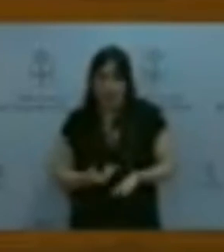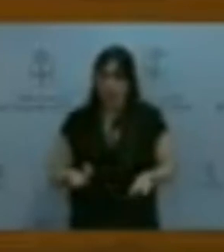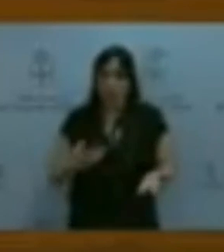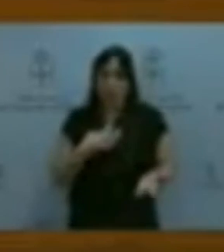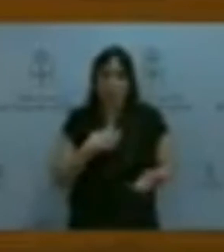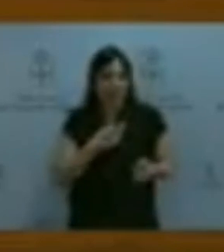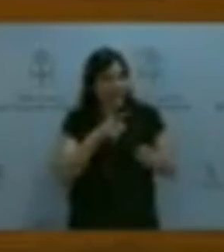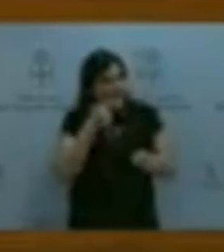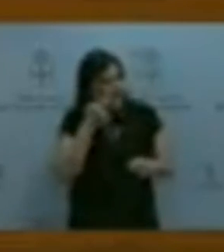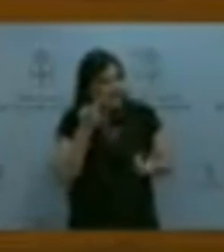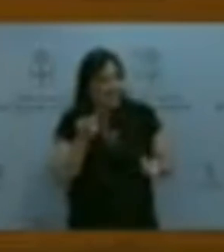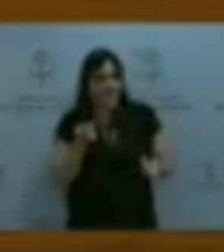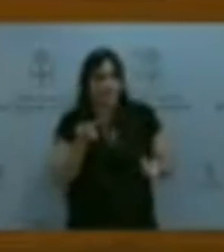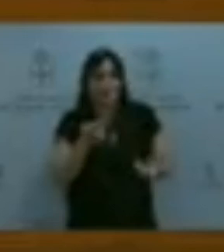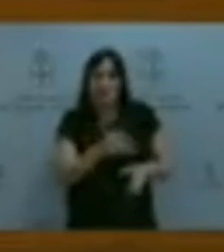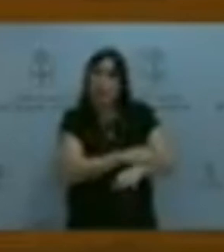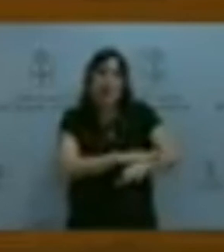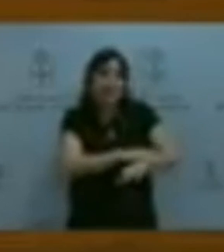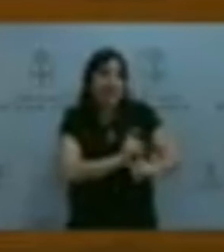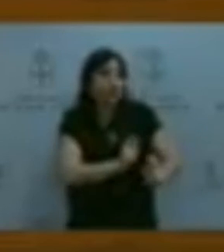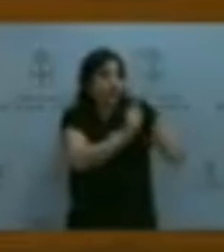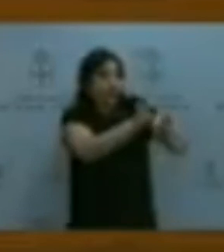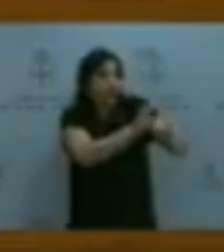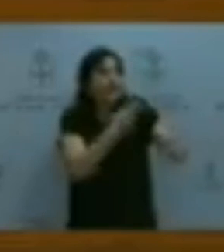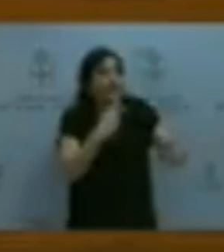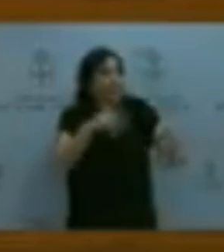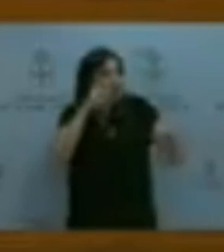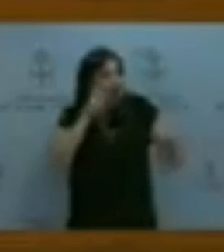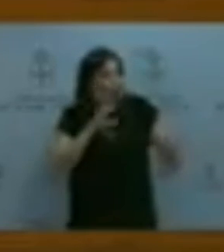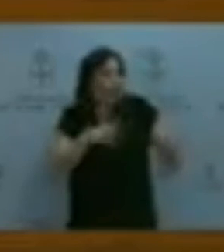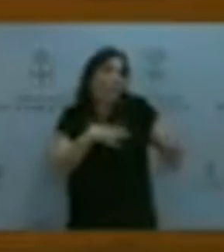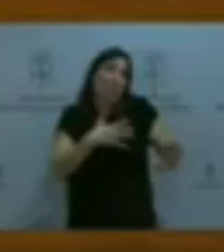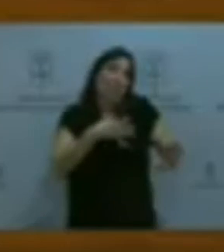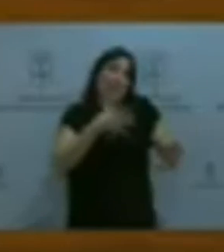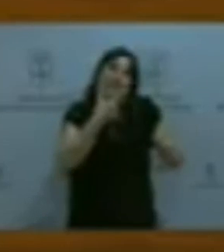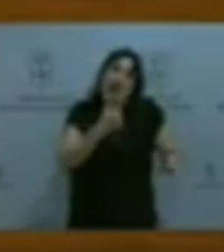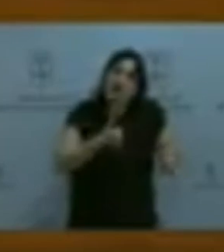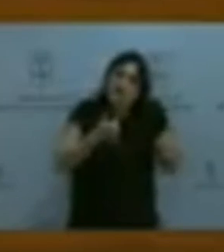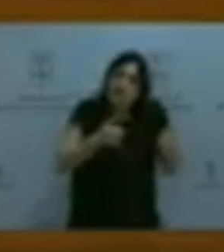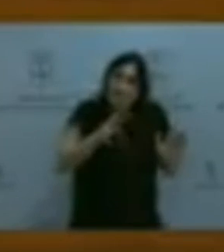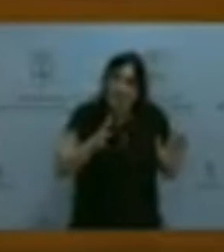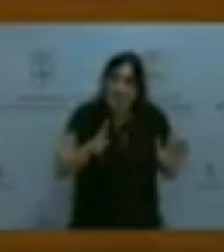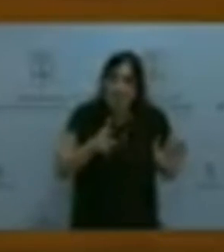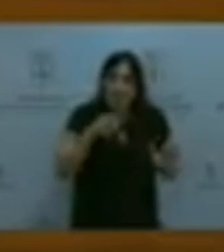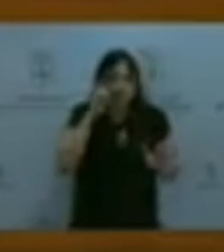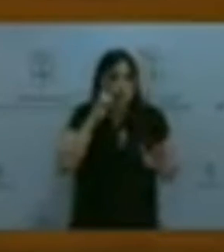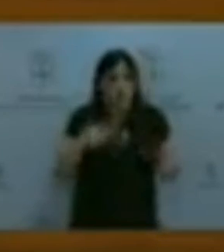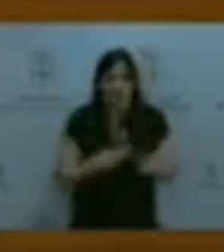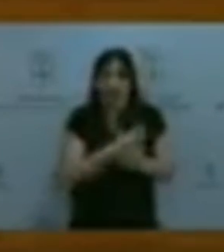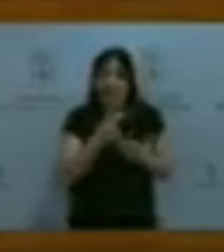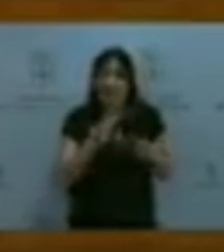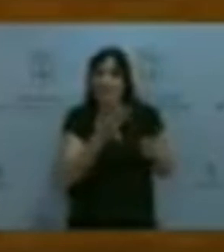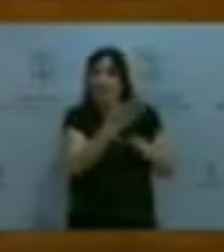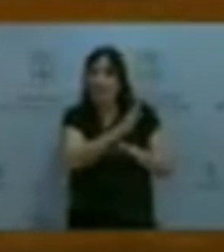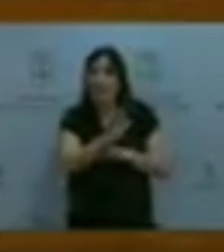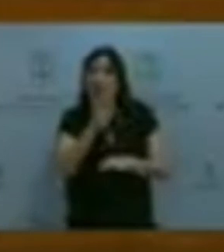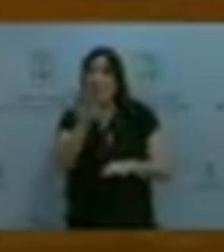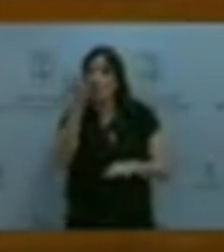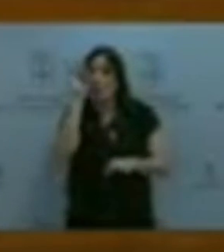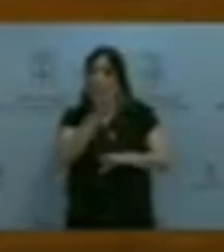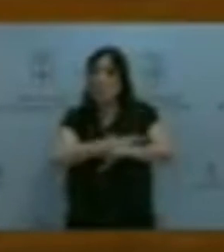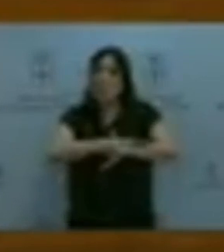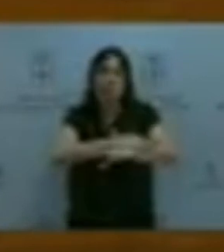mejor usted ahora lo tiene más fácil. No sé cuál de esos 17 es el ministro que les corresponde. Yo lo único que les digo es